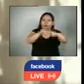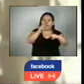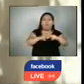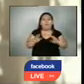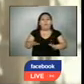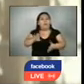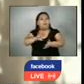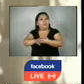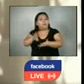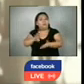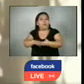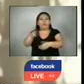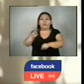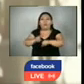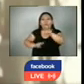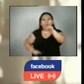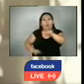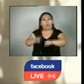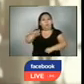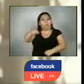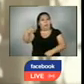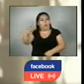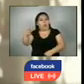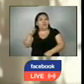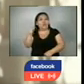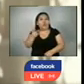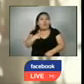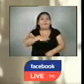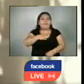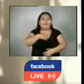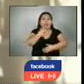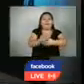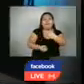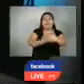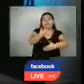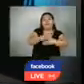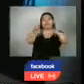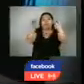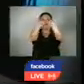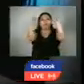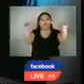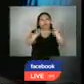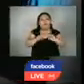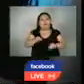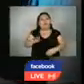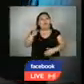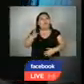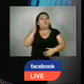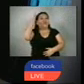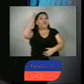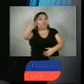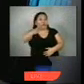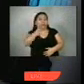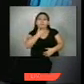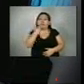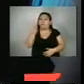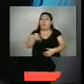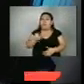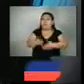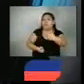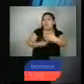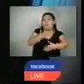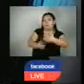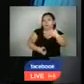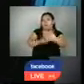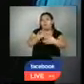gastar millones de dólares en un terreno que solo existe en Internet es parte del futuro de la realidad virtual. Es por ello